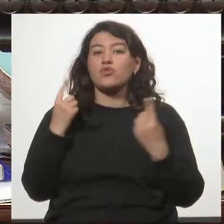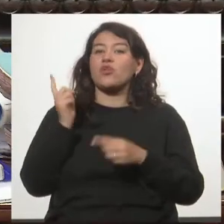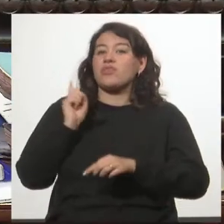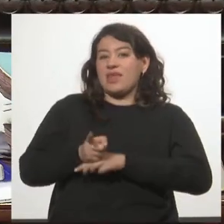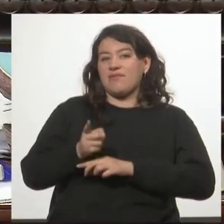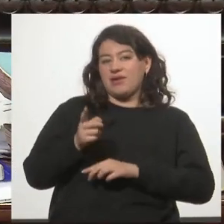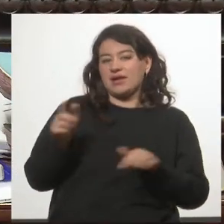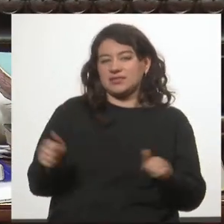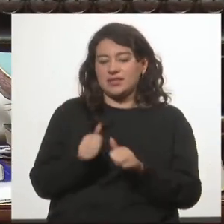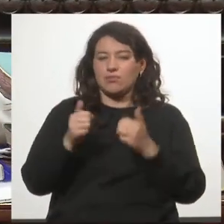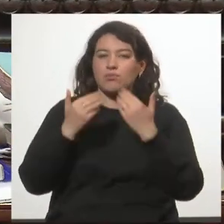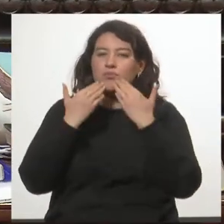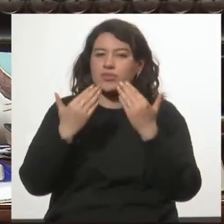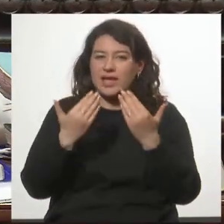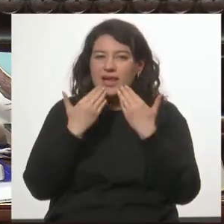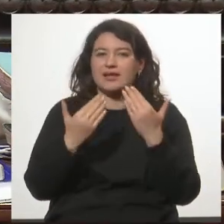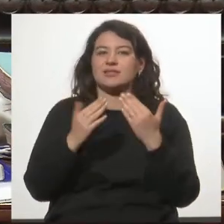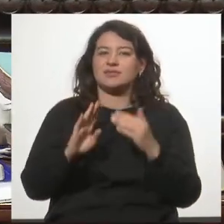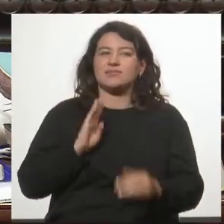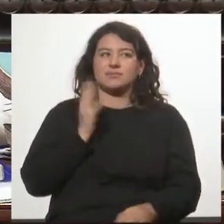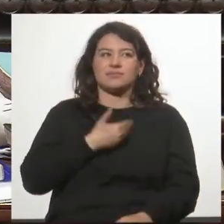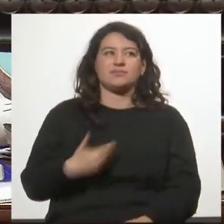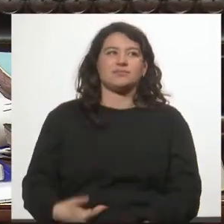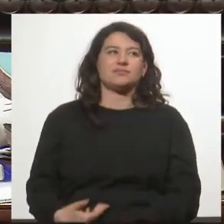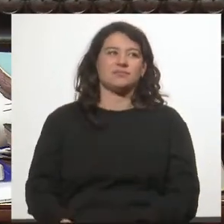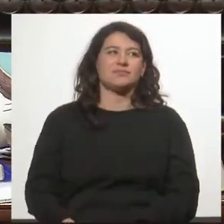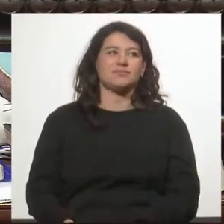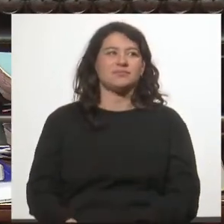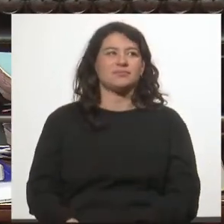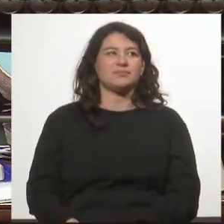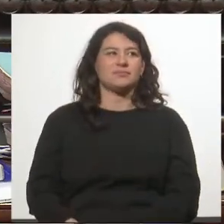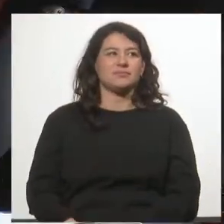de hacerlo muchas gracias señora presidenta